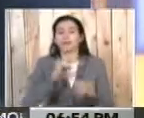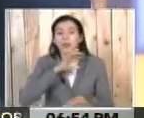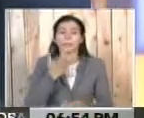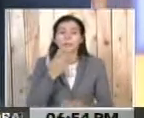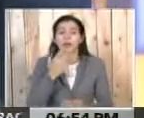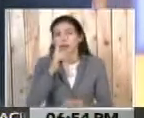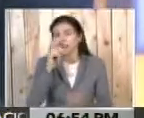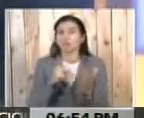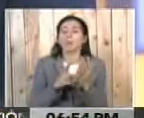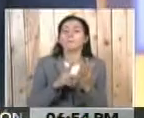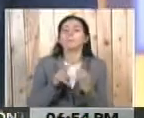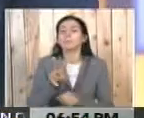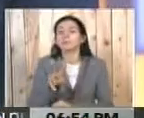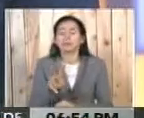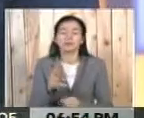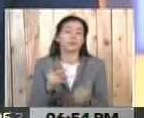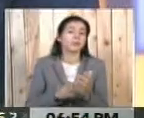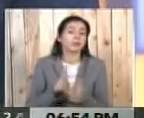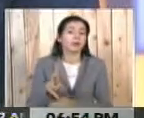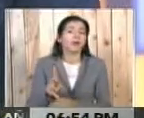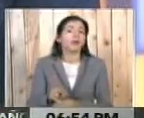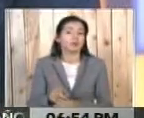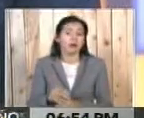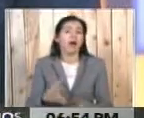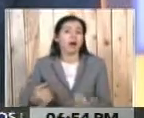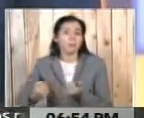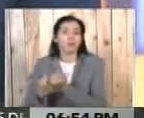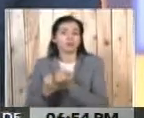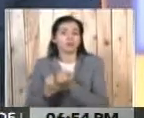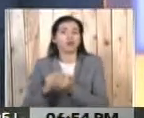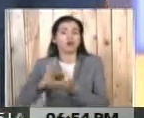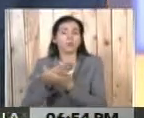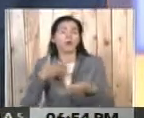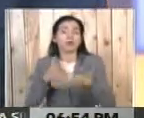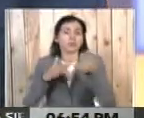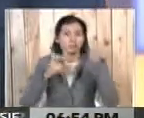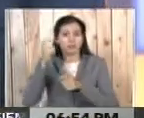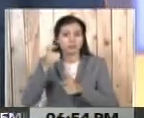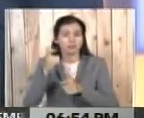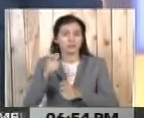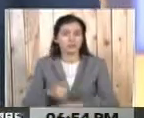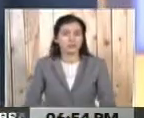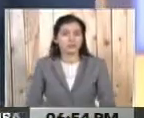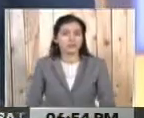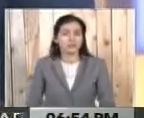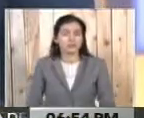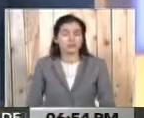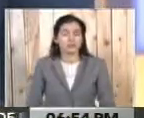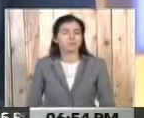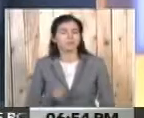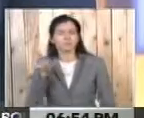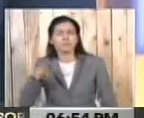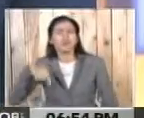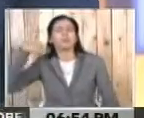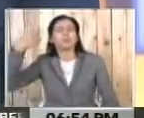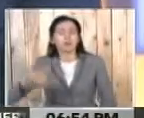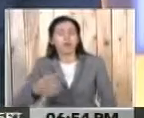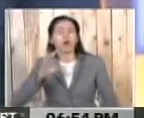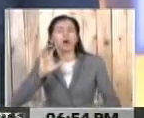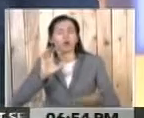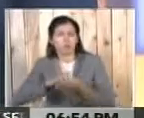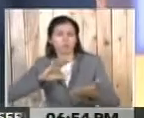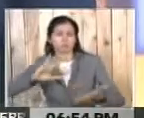tranquilamente avalar el golpe de Estado contra el presidente Chávez, que en buena parte el desarrollo legislativo posterior al golpe de Estado,